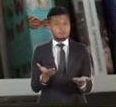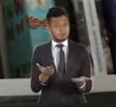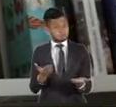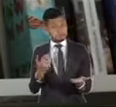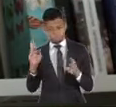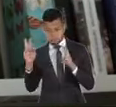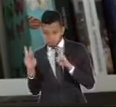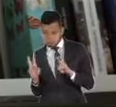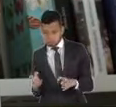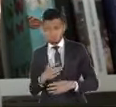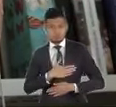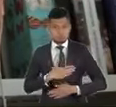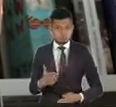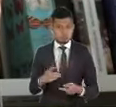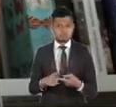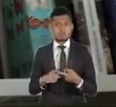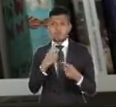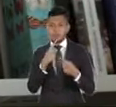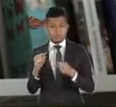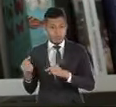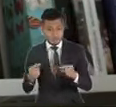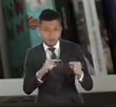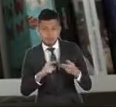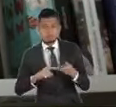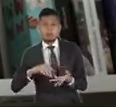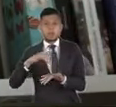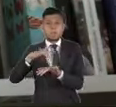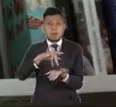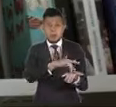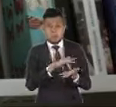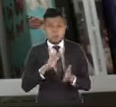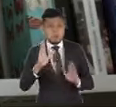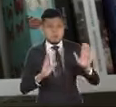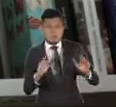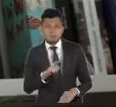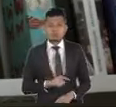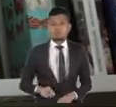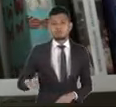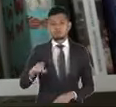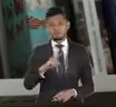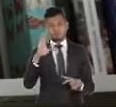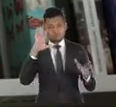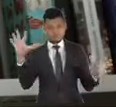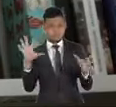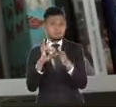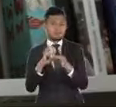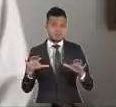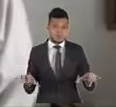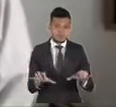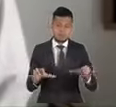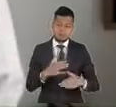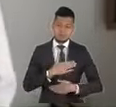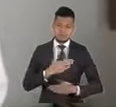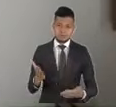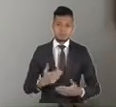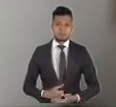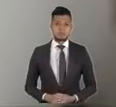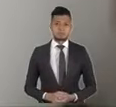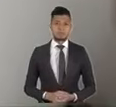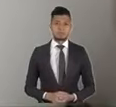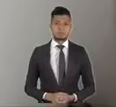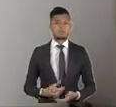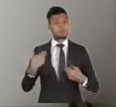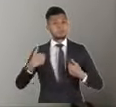de investigación, sus condiciones de debate y de participación en esta gran alianza y en esta actividad. Soy Felipe